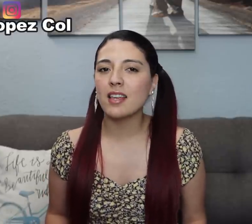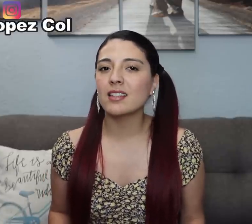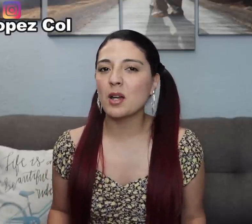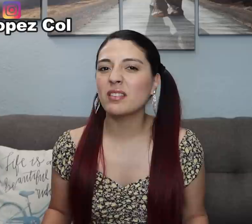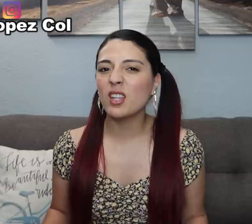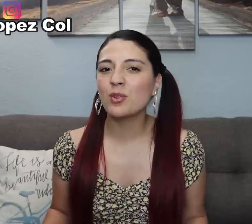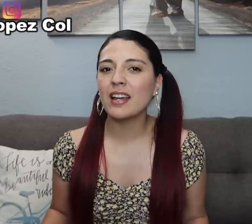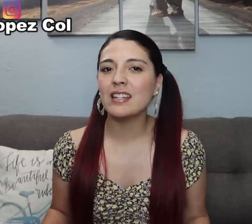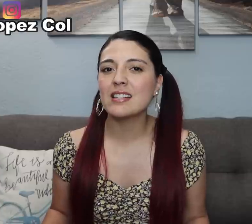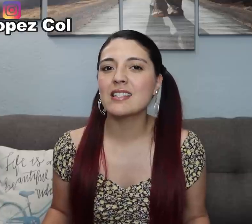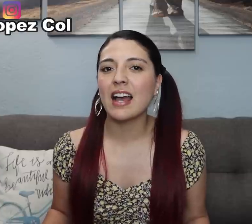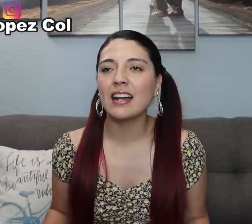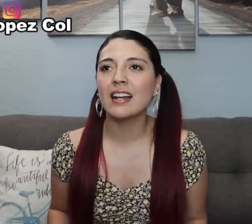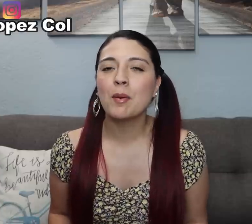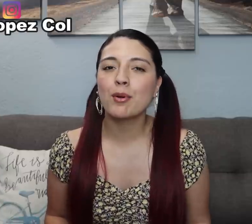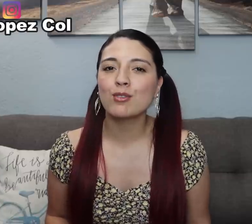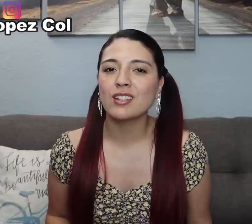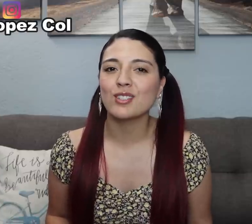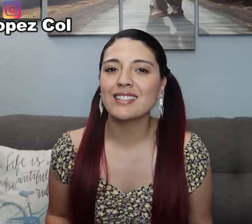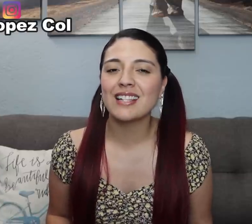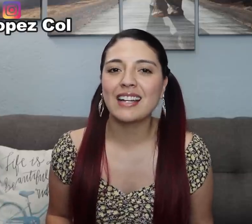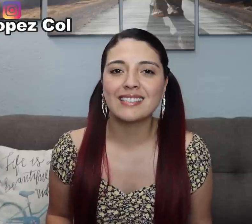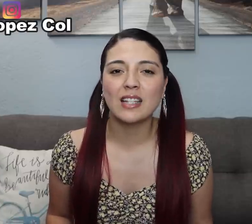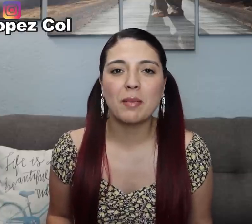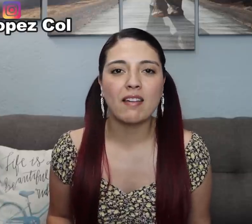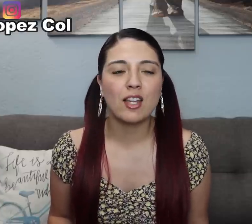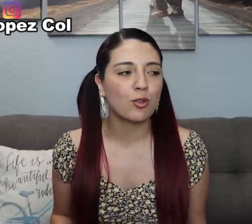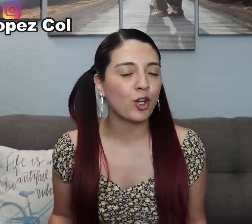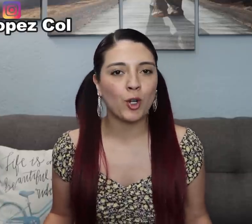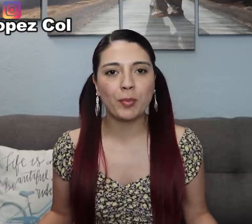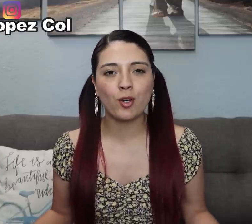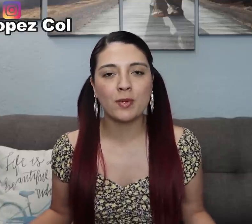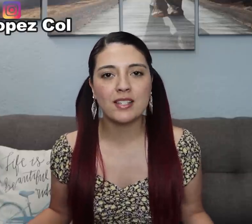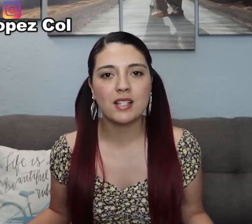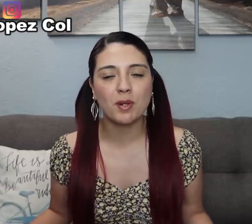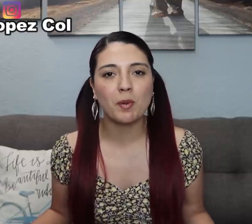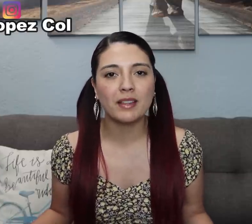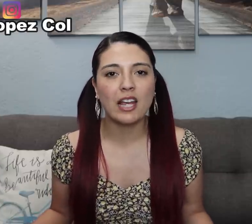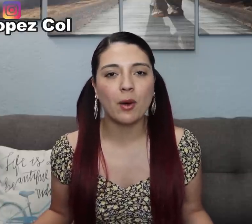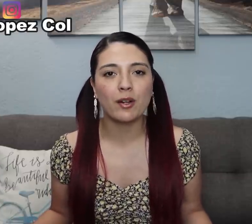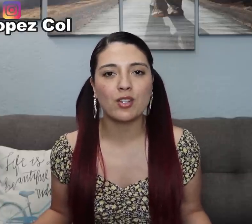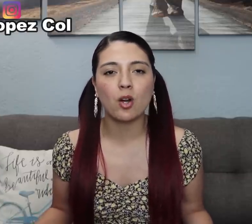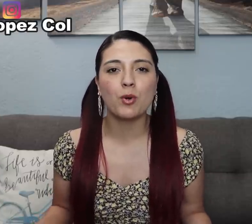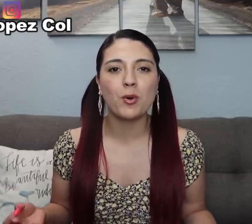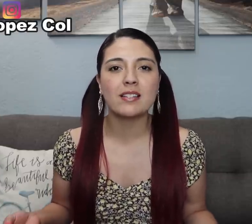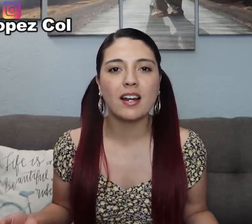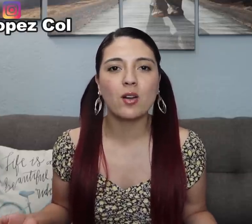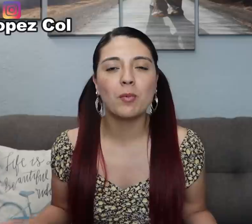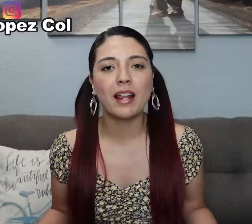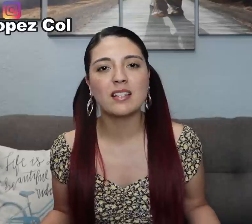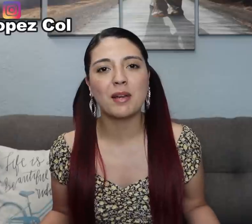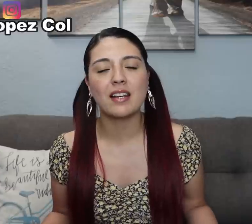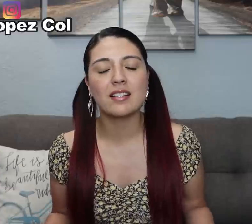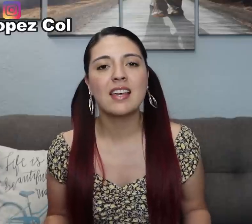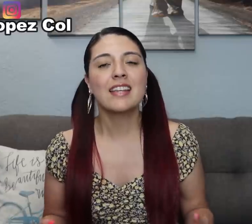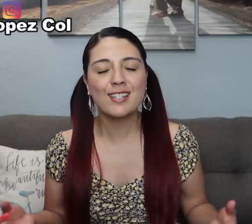que el presidente ya había tenido una inicial pronunciación hacia este tema y había dicho no, pero ¿cómo así? Espera un momentico, a ver, o sea, ¿cómo uno va a hacer la